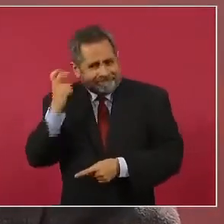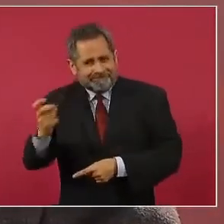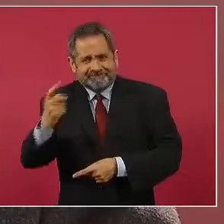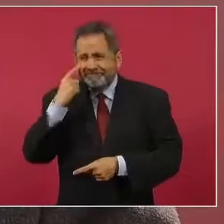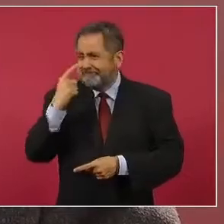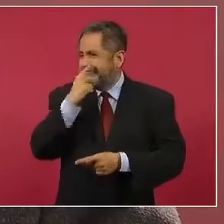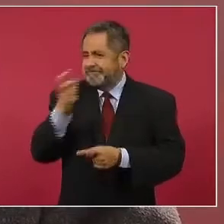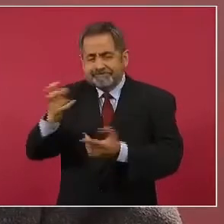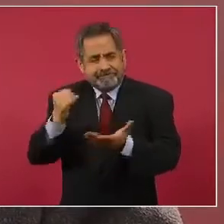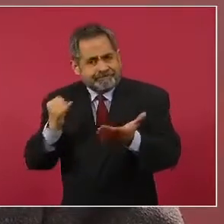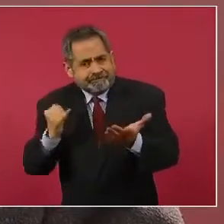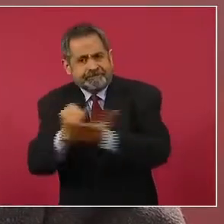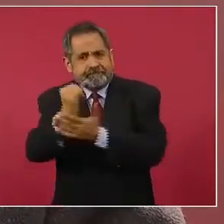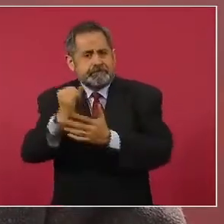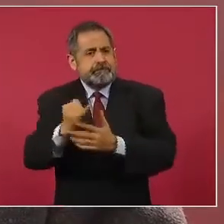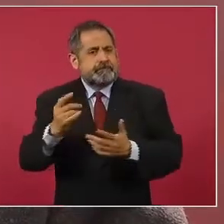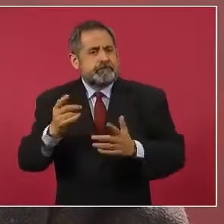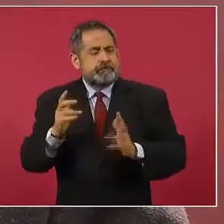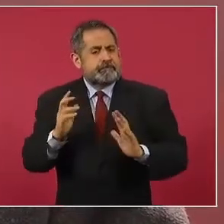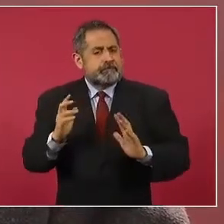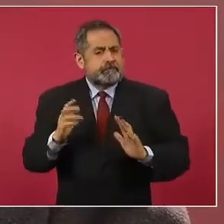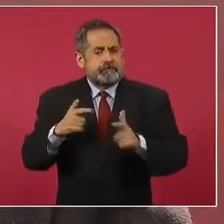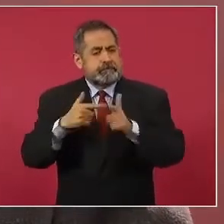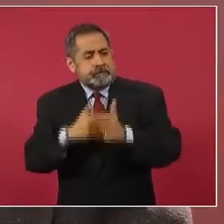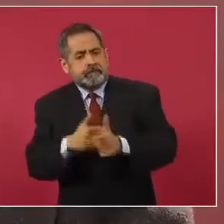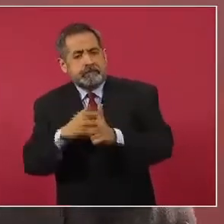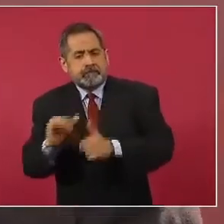ponga y el pueblo quite,